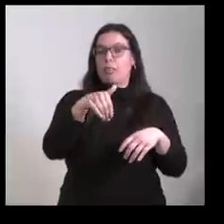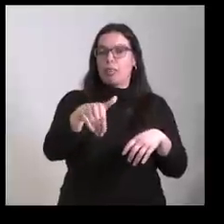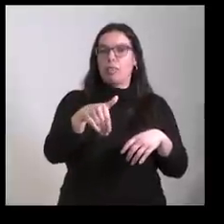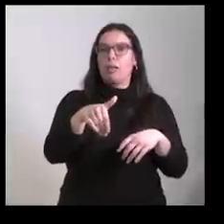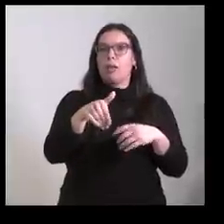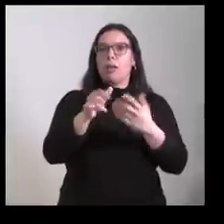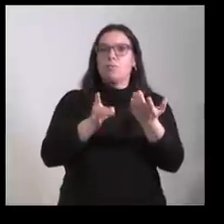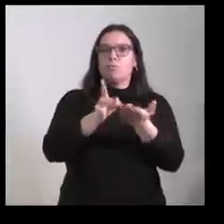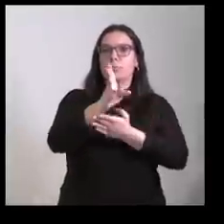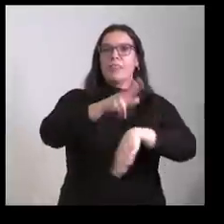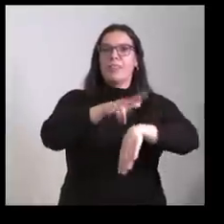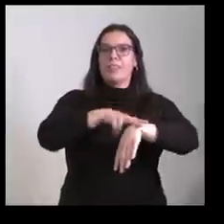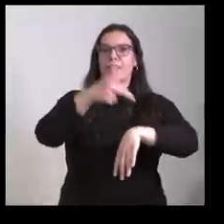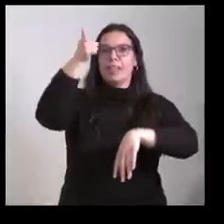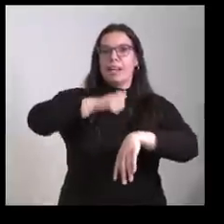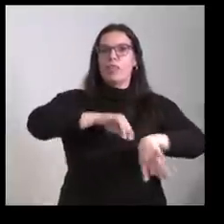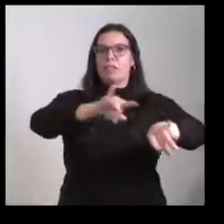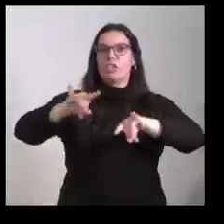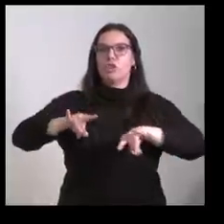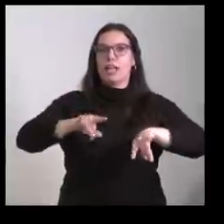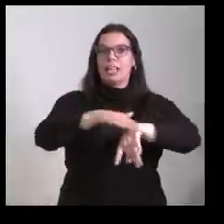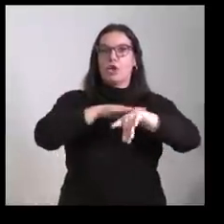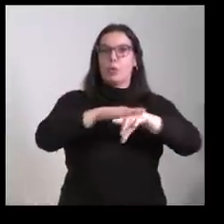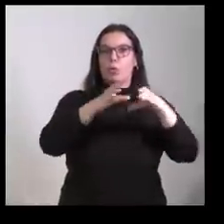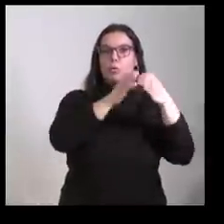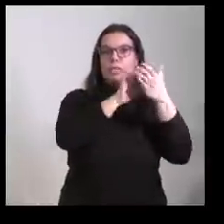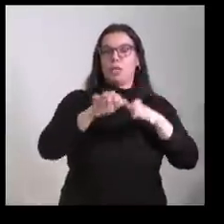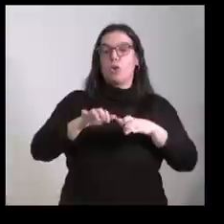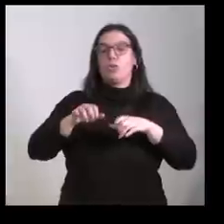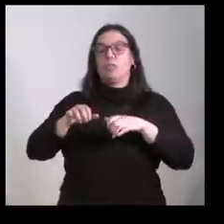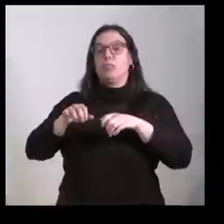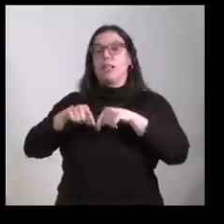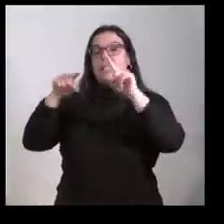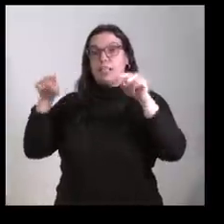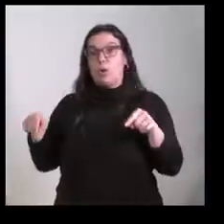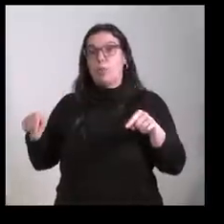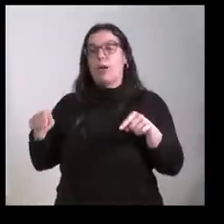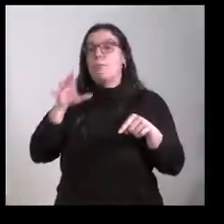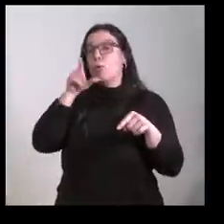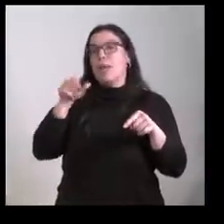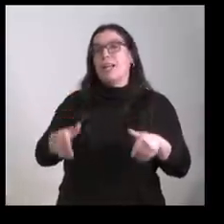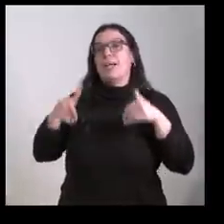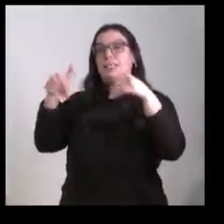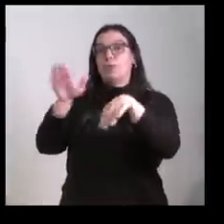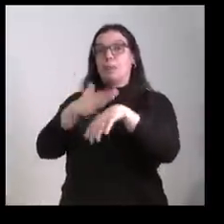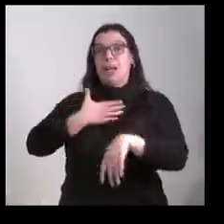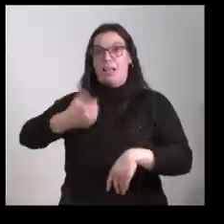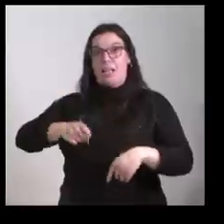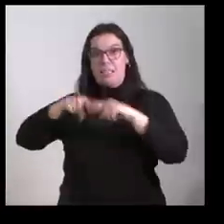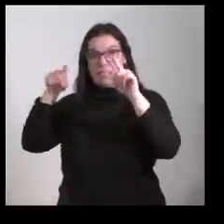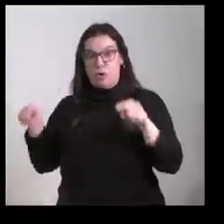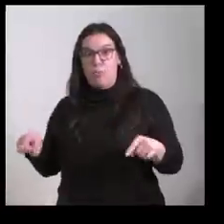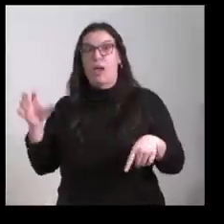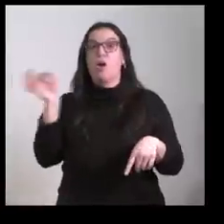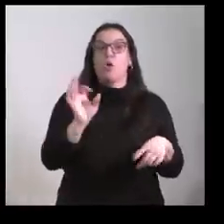destitución del actual delegado territorial en Segovia una vez que ha sido presentado como candidato del Pepe a la alcaldía de Segovia o si la junta va